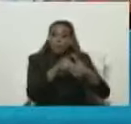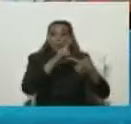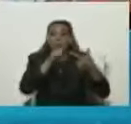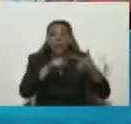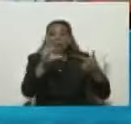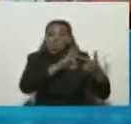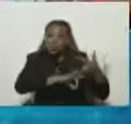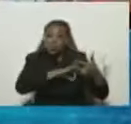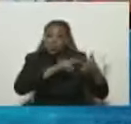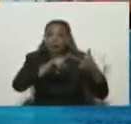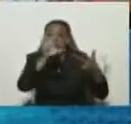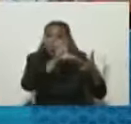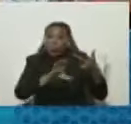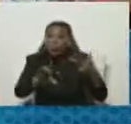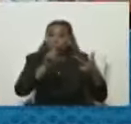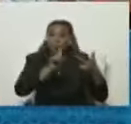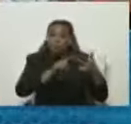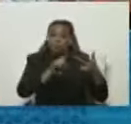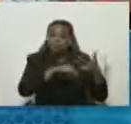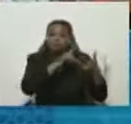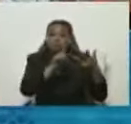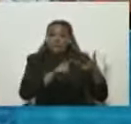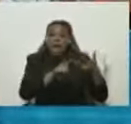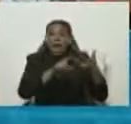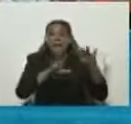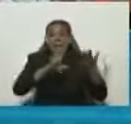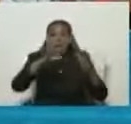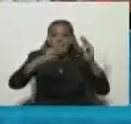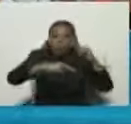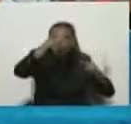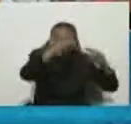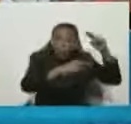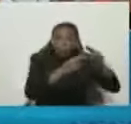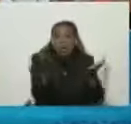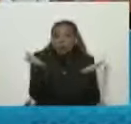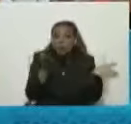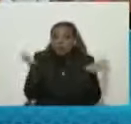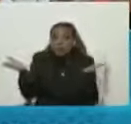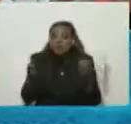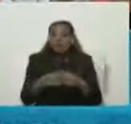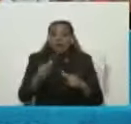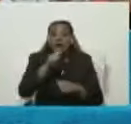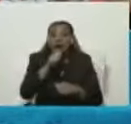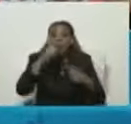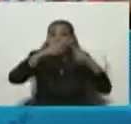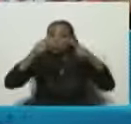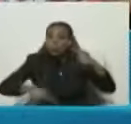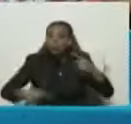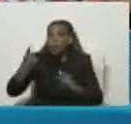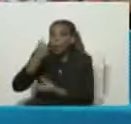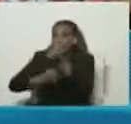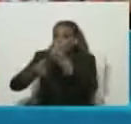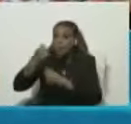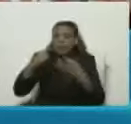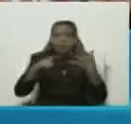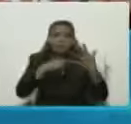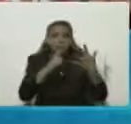lo social, en lo cultural, en la infraestructura, en los servicios, en la economía.